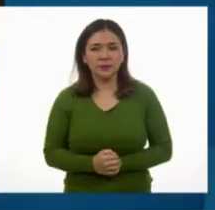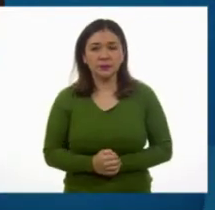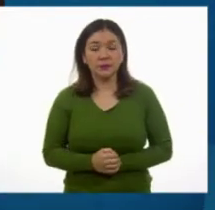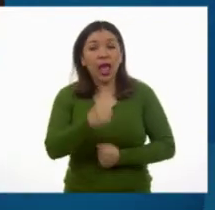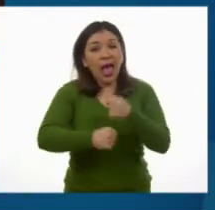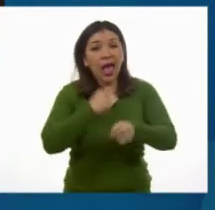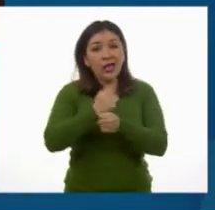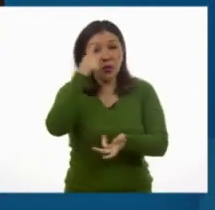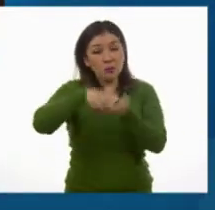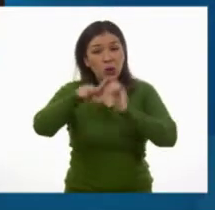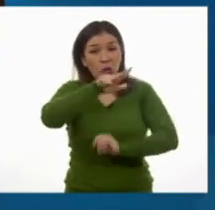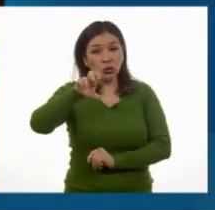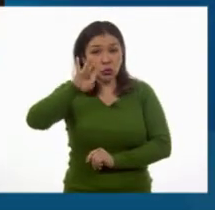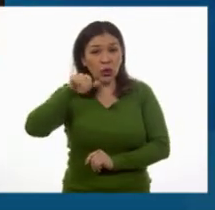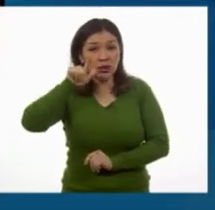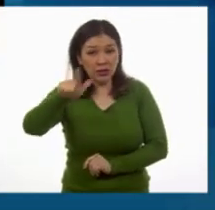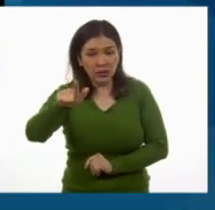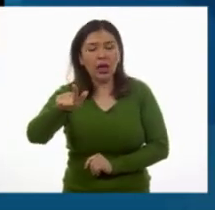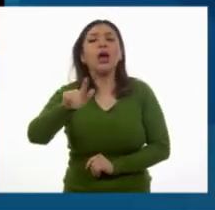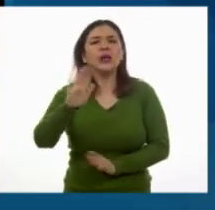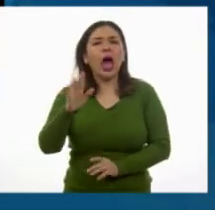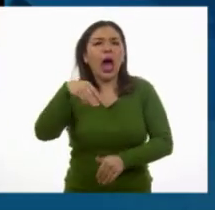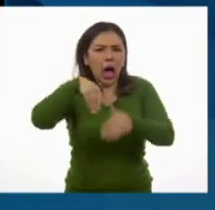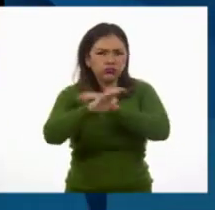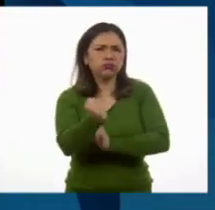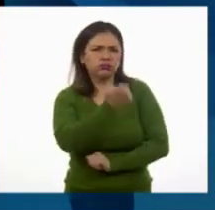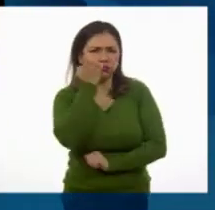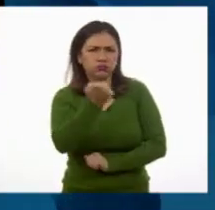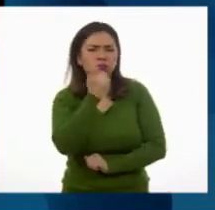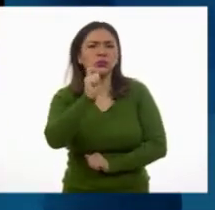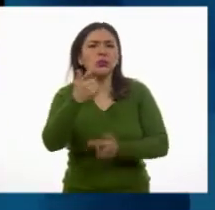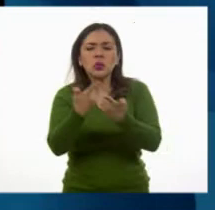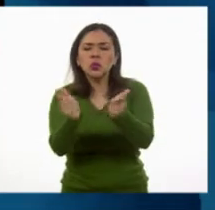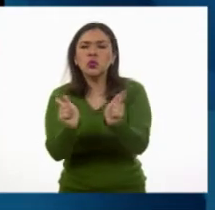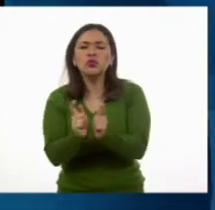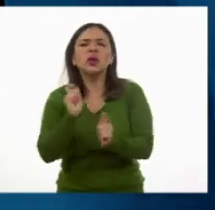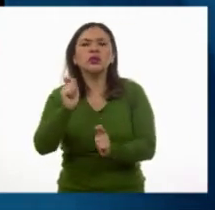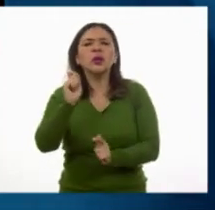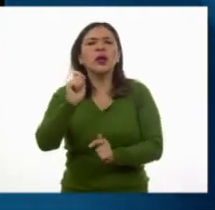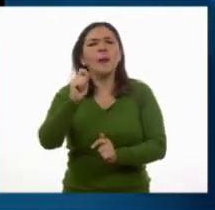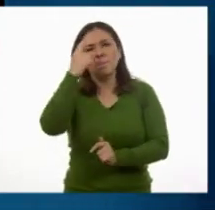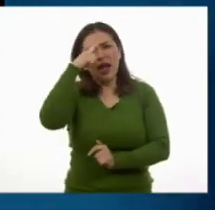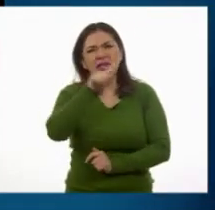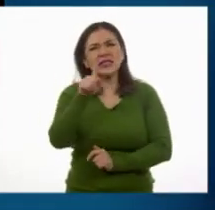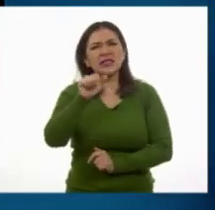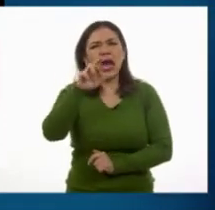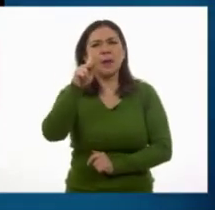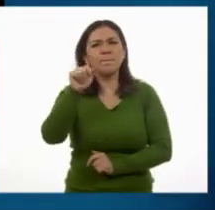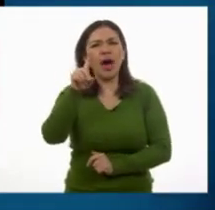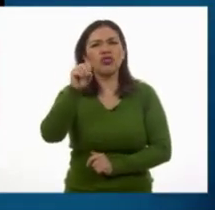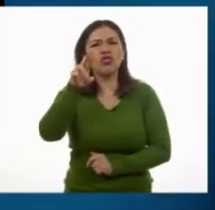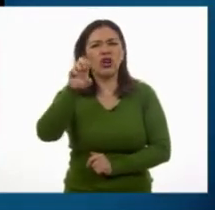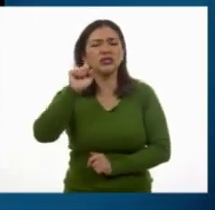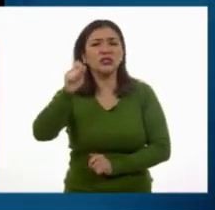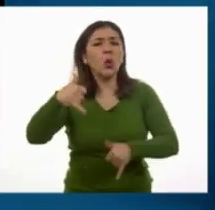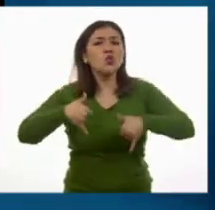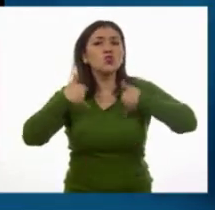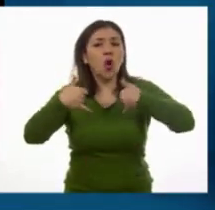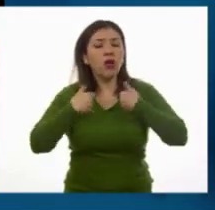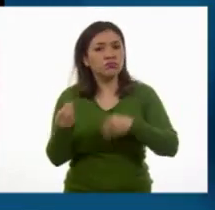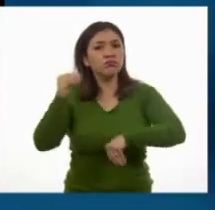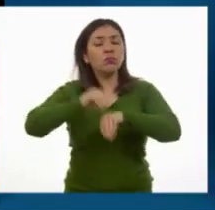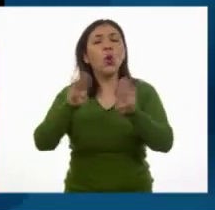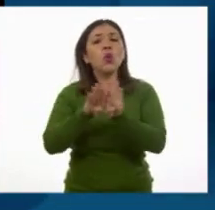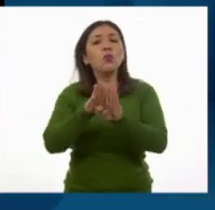En 1847, ya en el colegio, formó parte del batallón de zarpadores, siendo teniente en ese